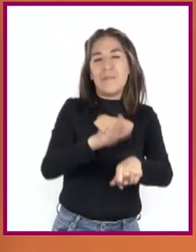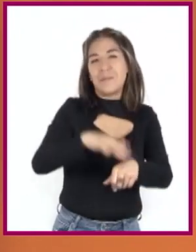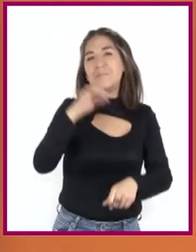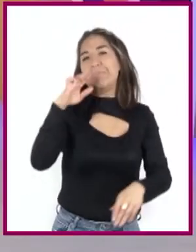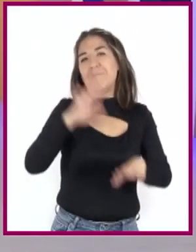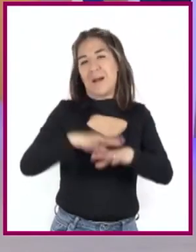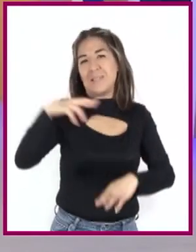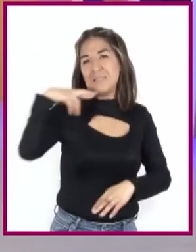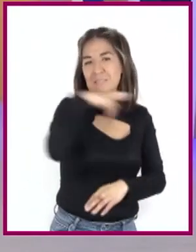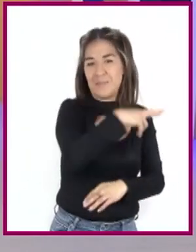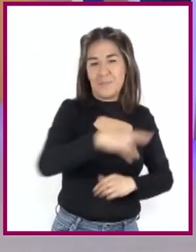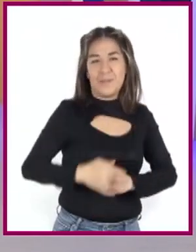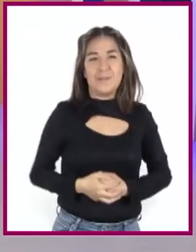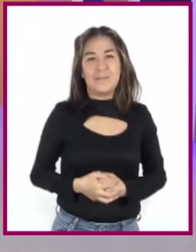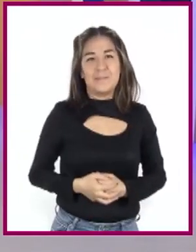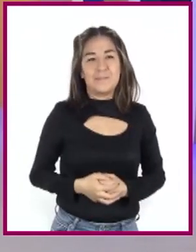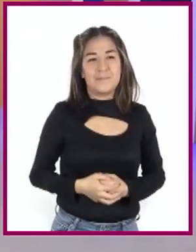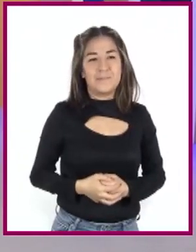instantánea.